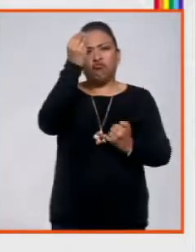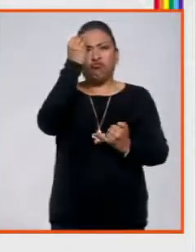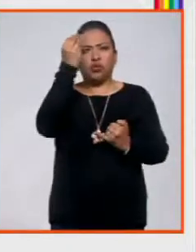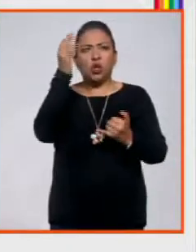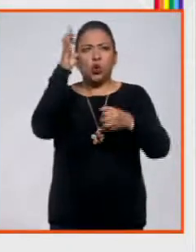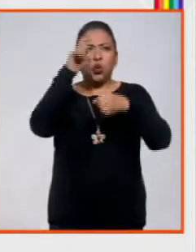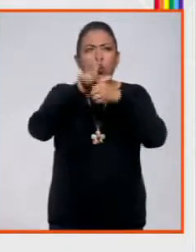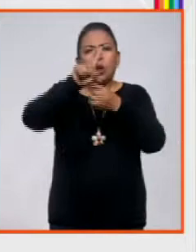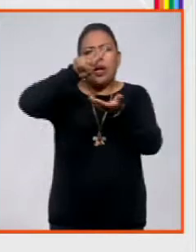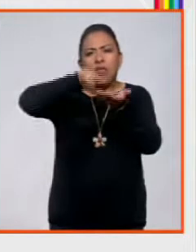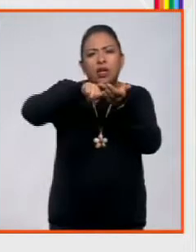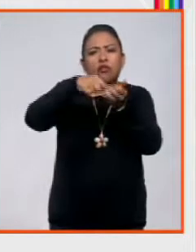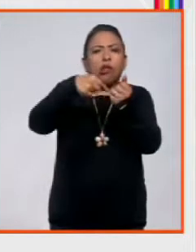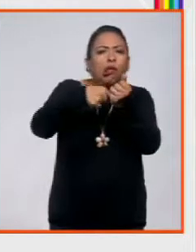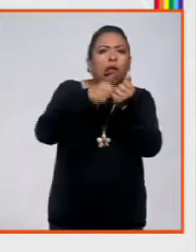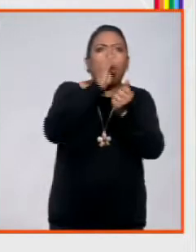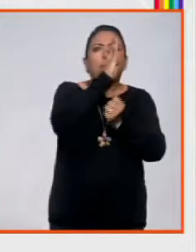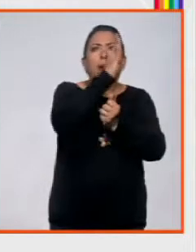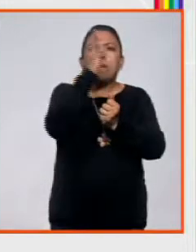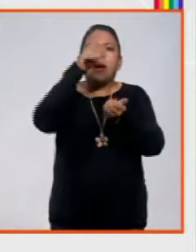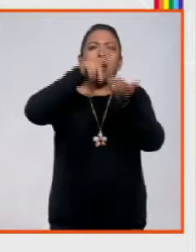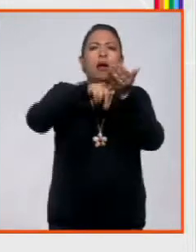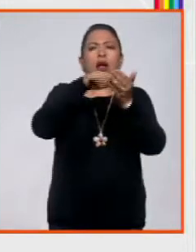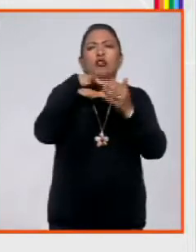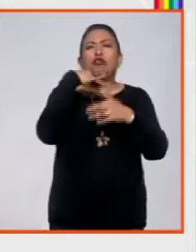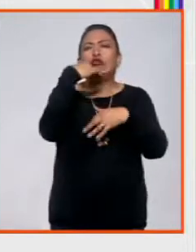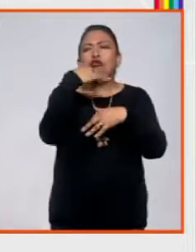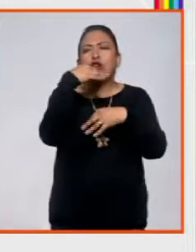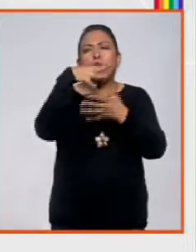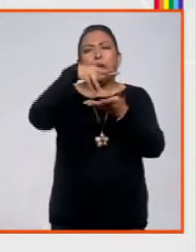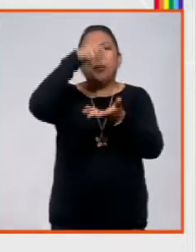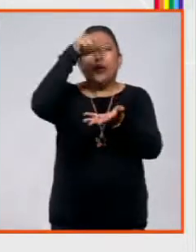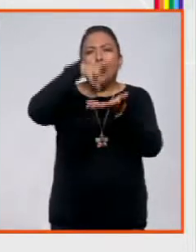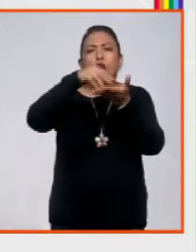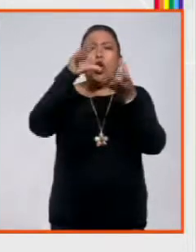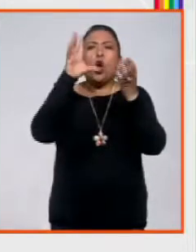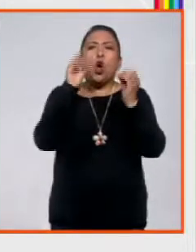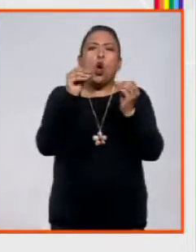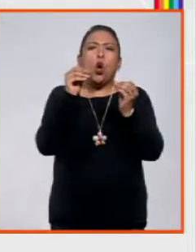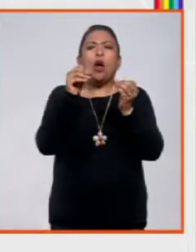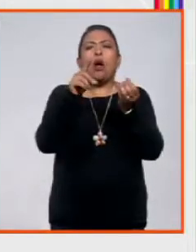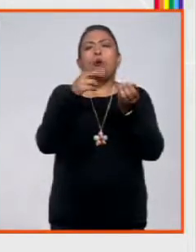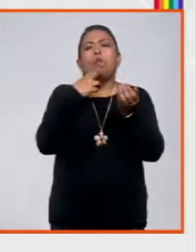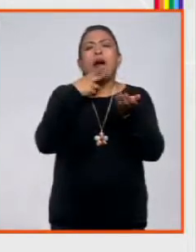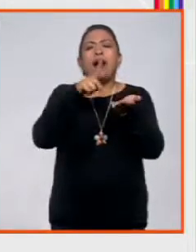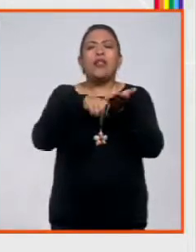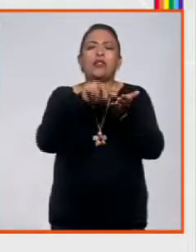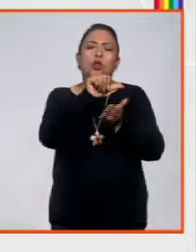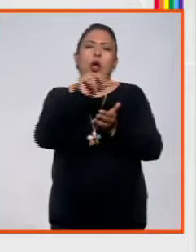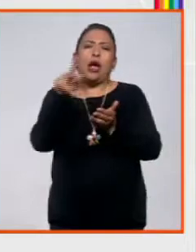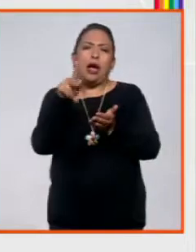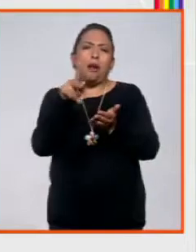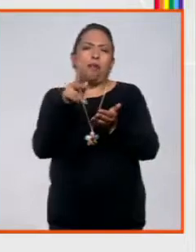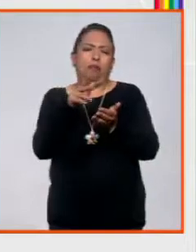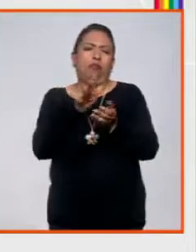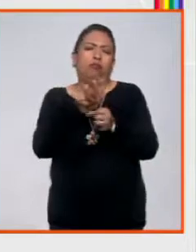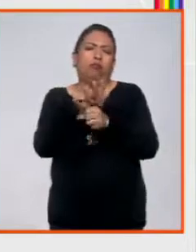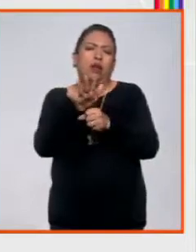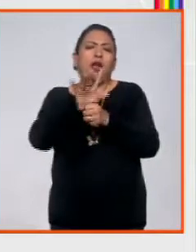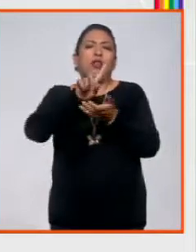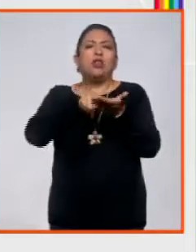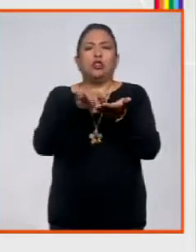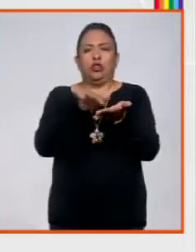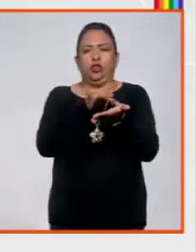que se hallan ocultos en las repisas de un librero empolvado o incluso en una modesta aplicación de libros electrónicos en mi